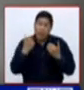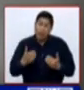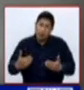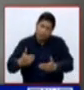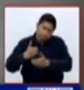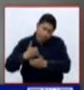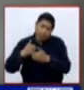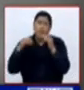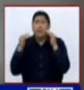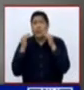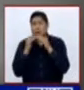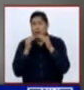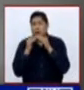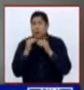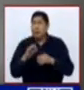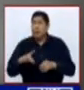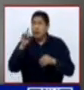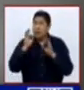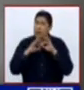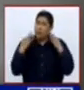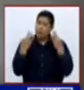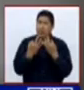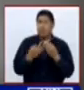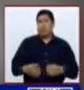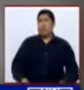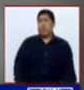en su casa para que puedan encontrar a la familia.